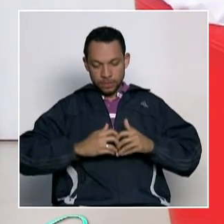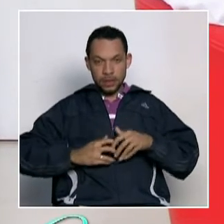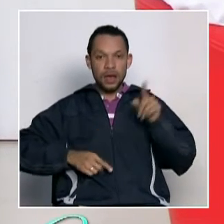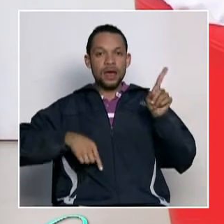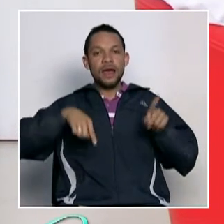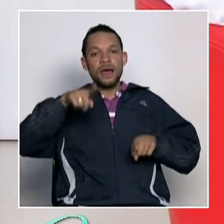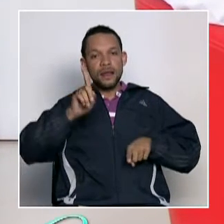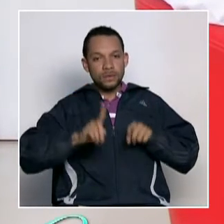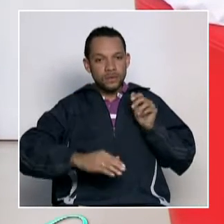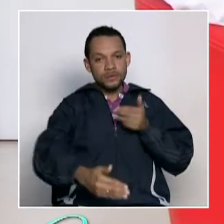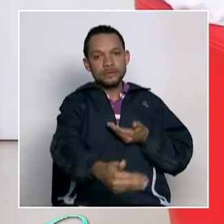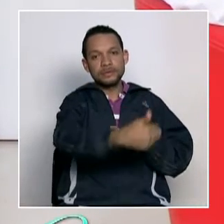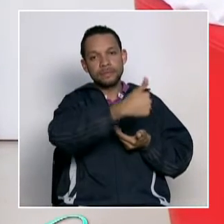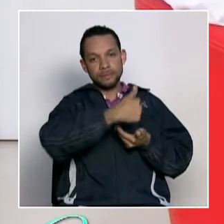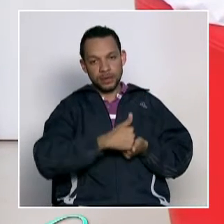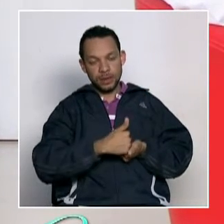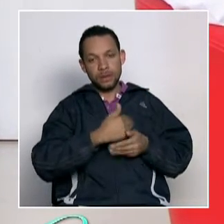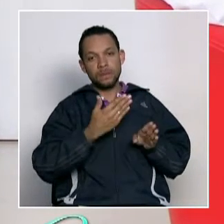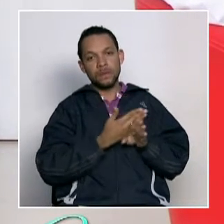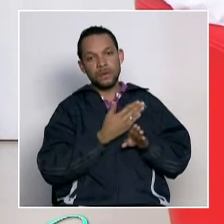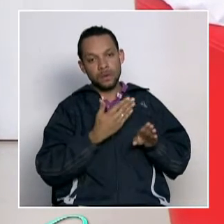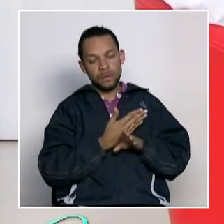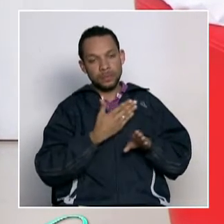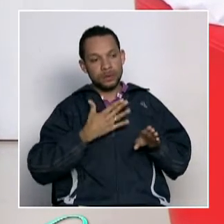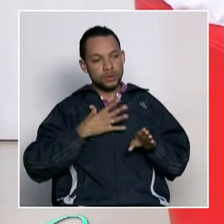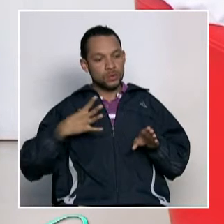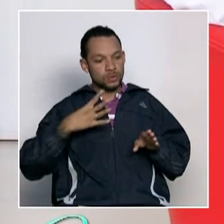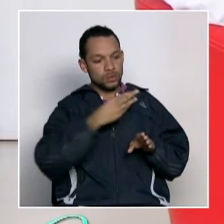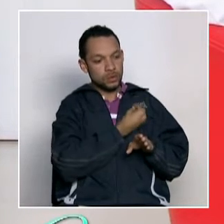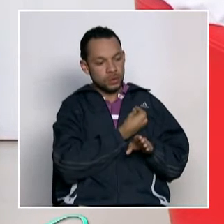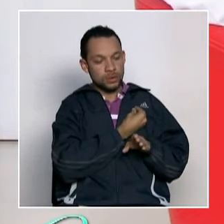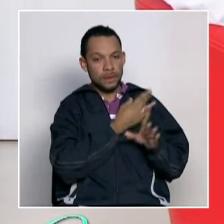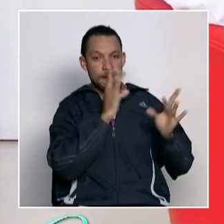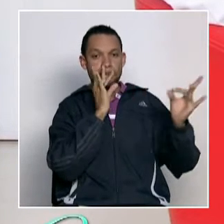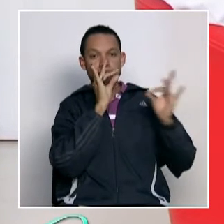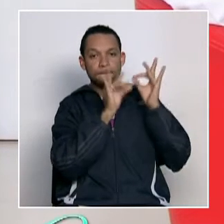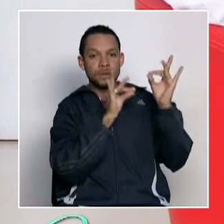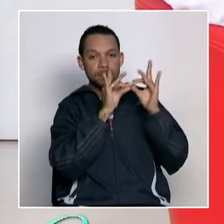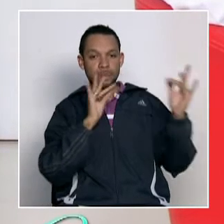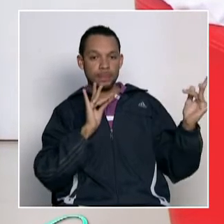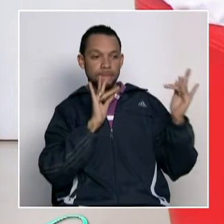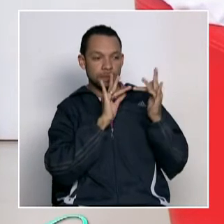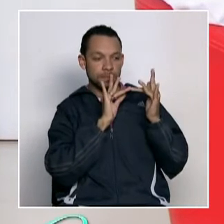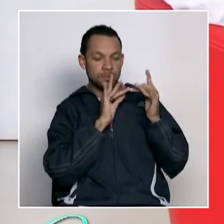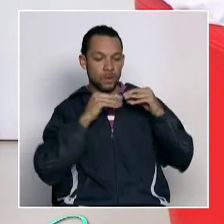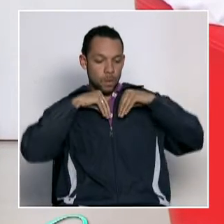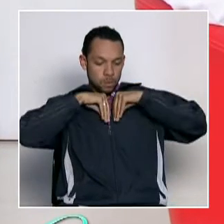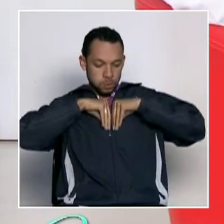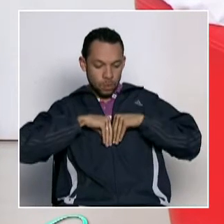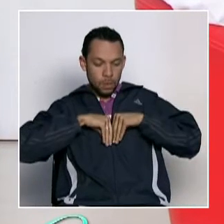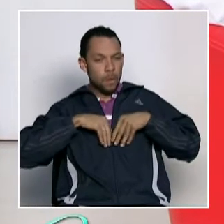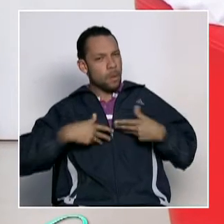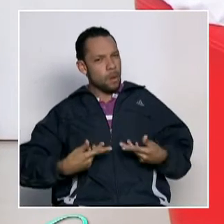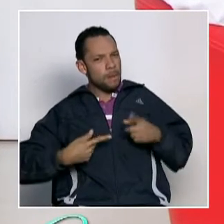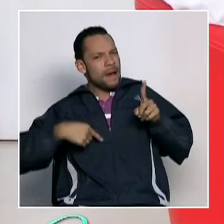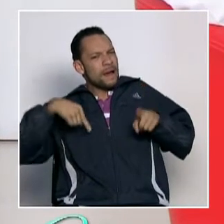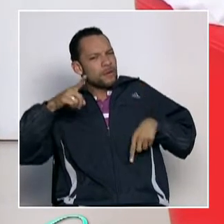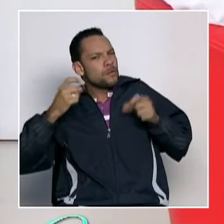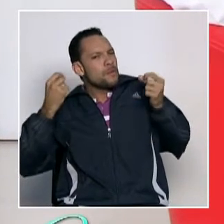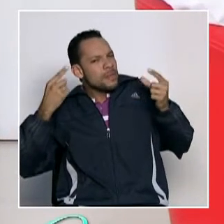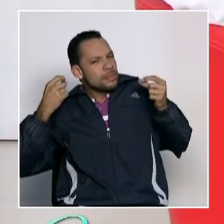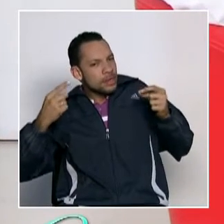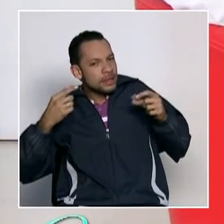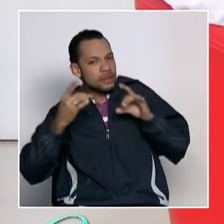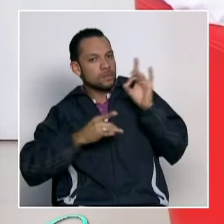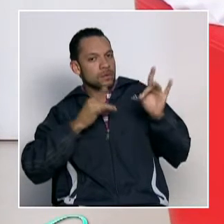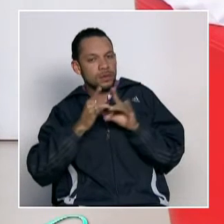con cuadros clínicos que no podemos encajar dentro del concepto de la medicina interna y la semiología. Y uno se pregunta